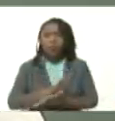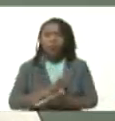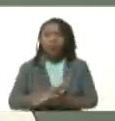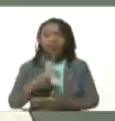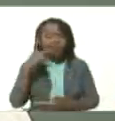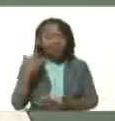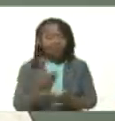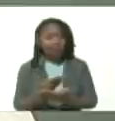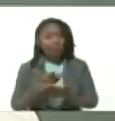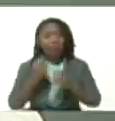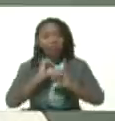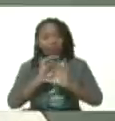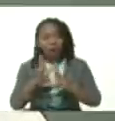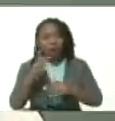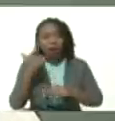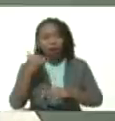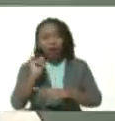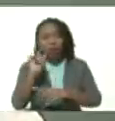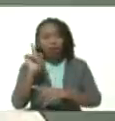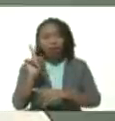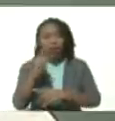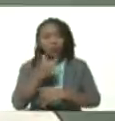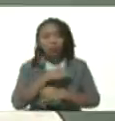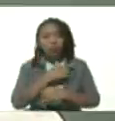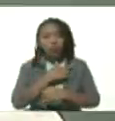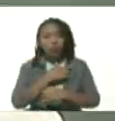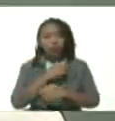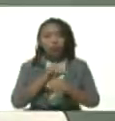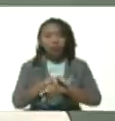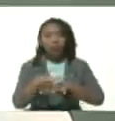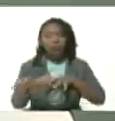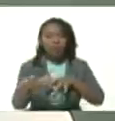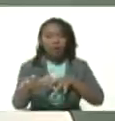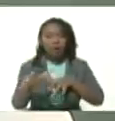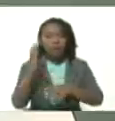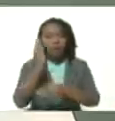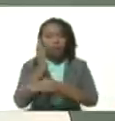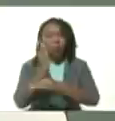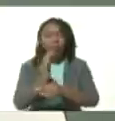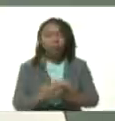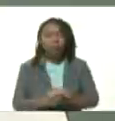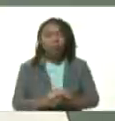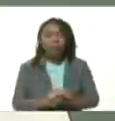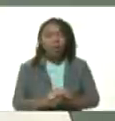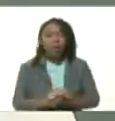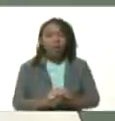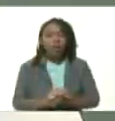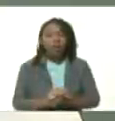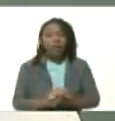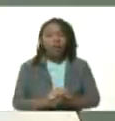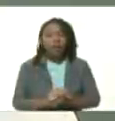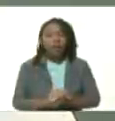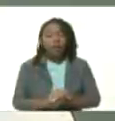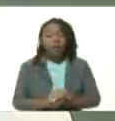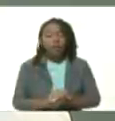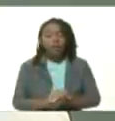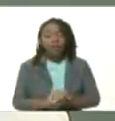evidentemente estamos con mayor demanda, ¿no? No cabe decir, y no